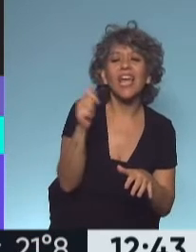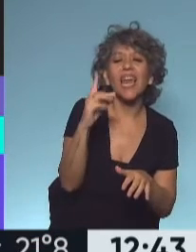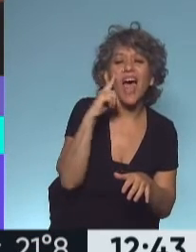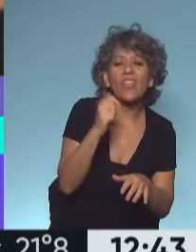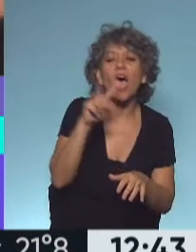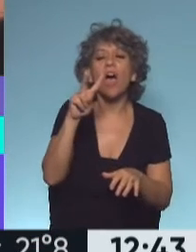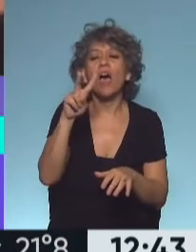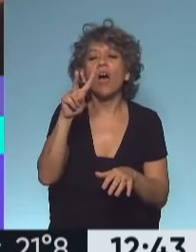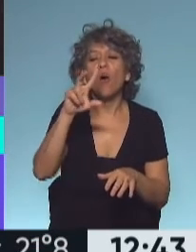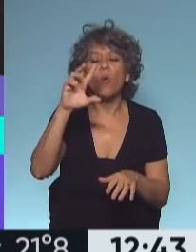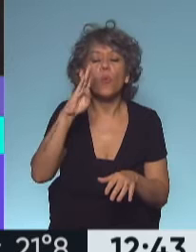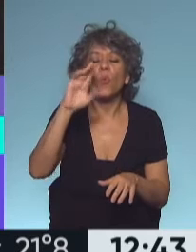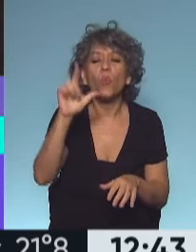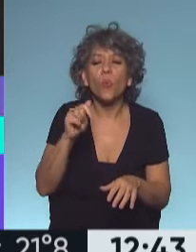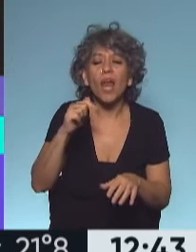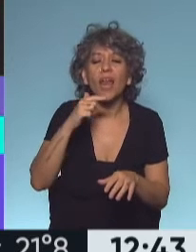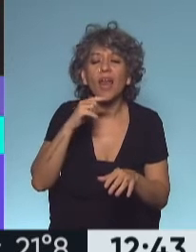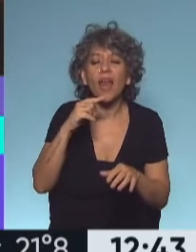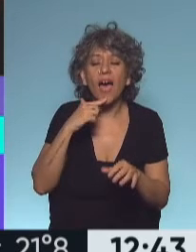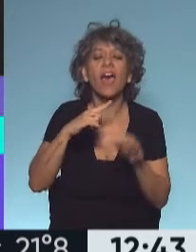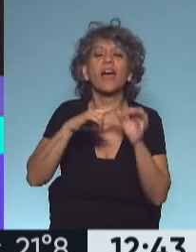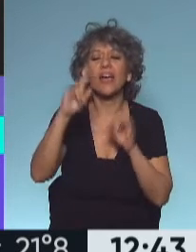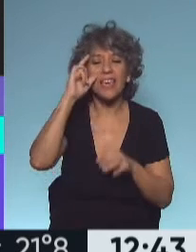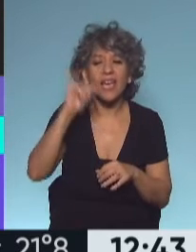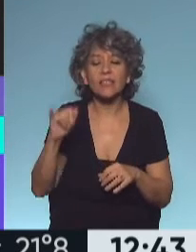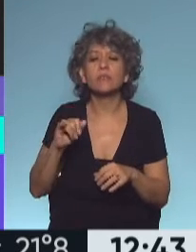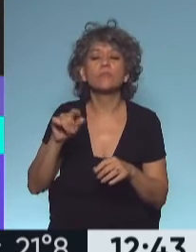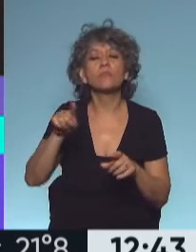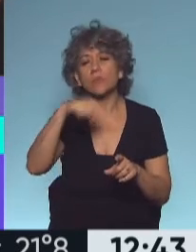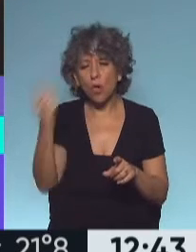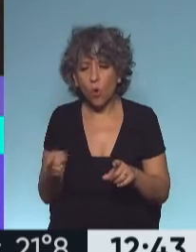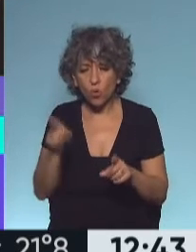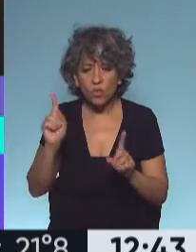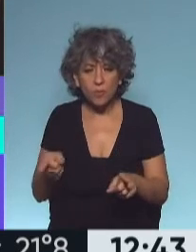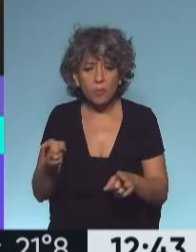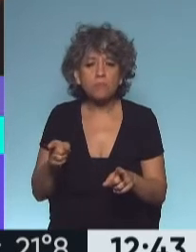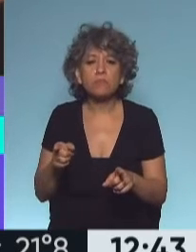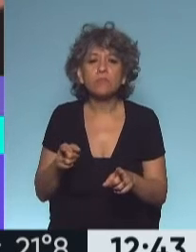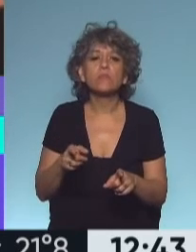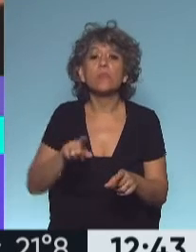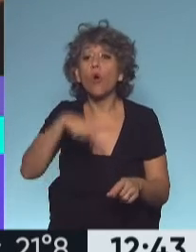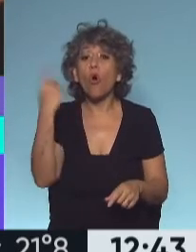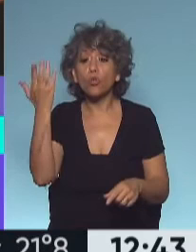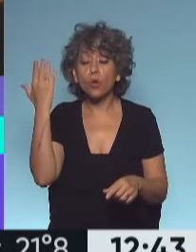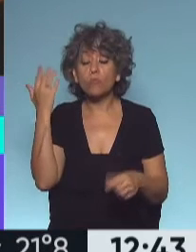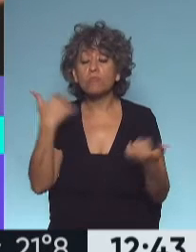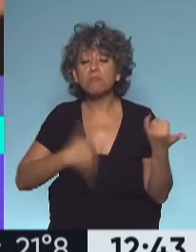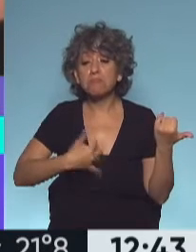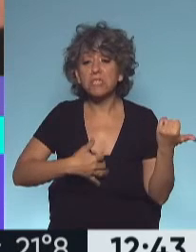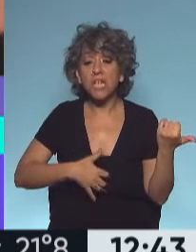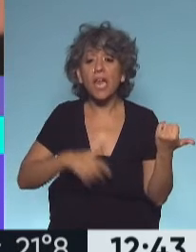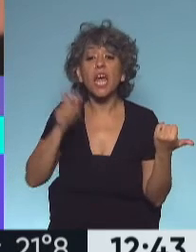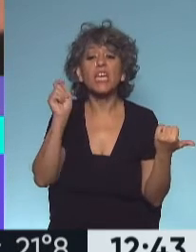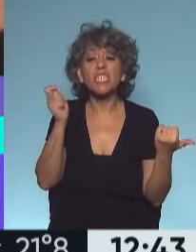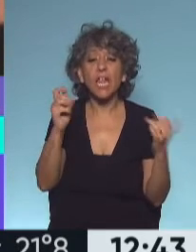tributados por San Damianovich. Pero nos vamos a otra historia, porque con su guitarra hace un poquitos días, el 19 de marzo, hizo